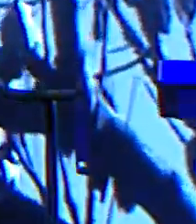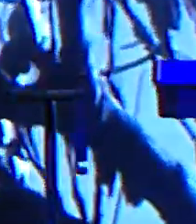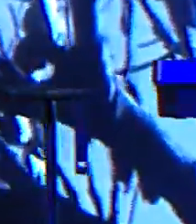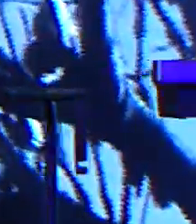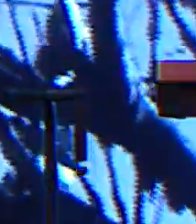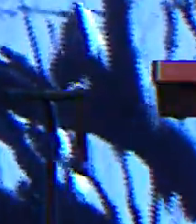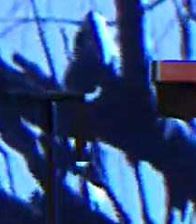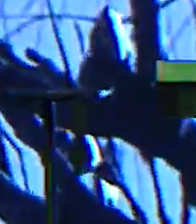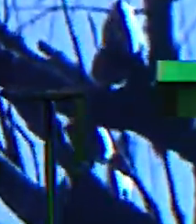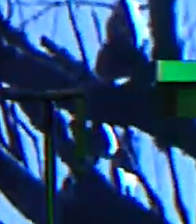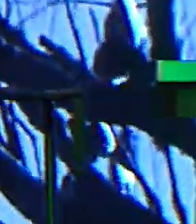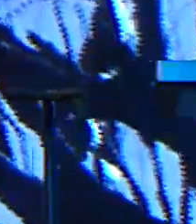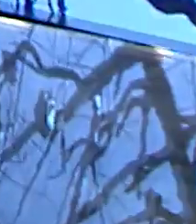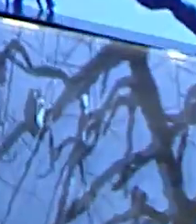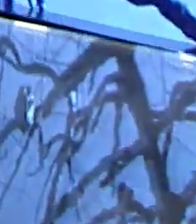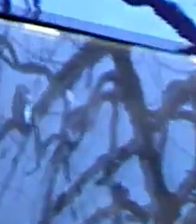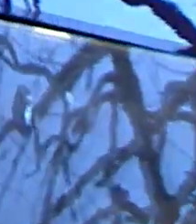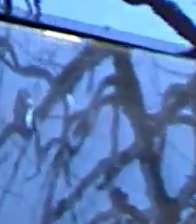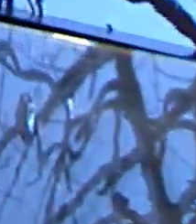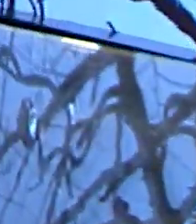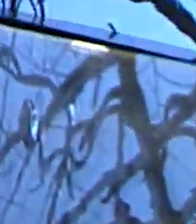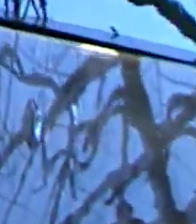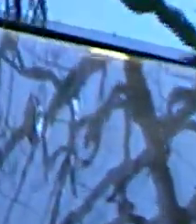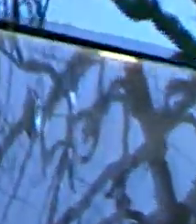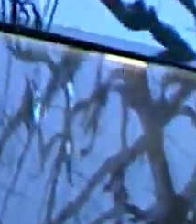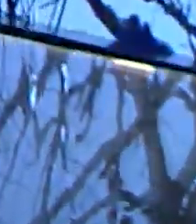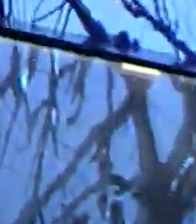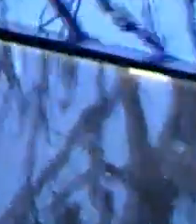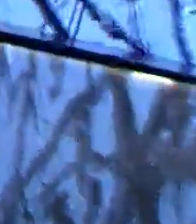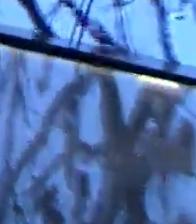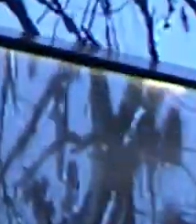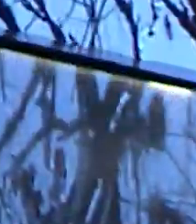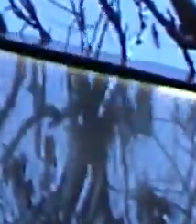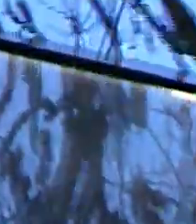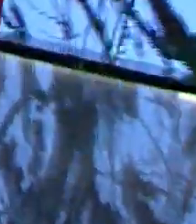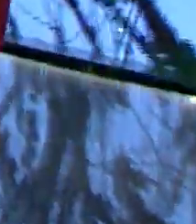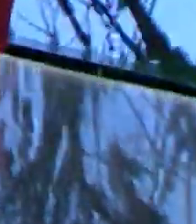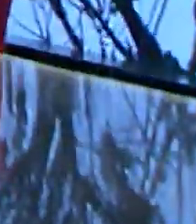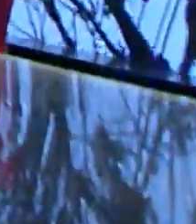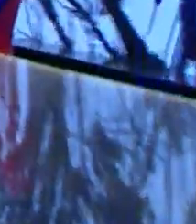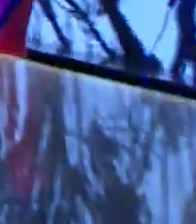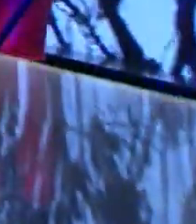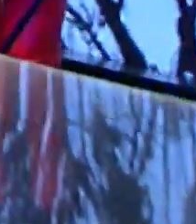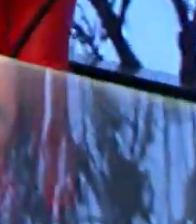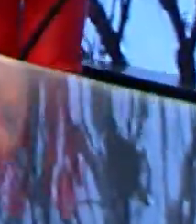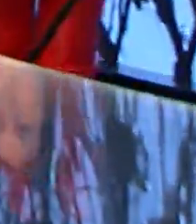salgo y llego.